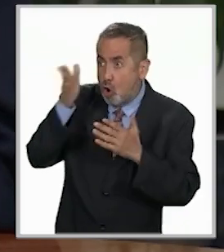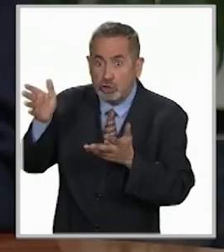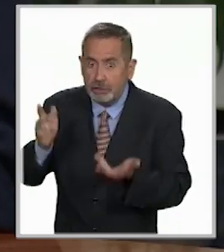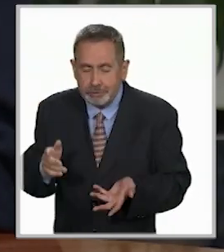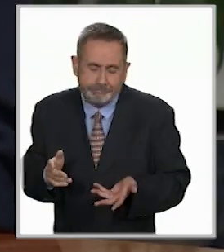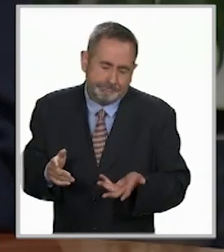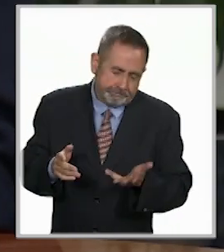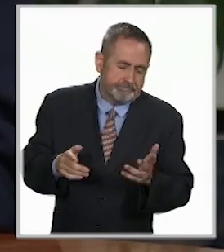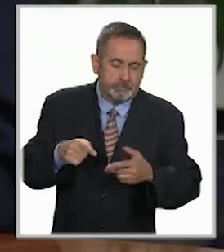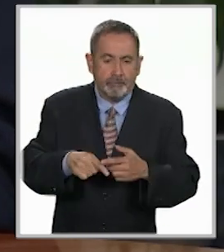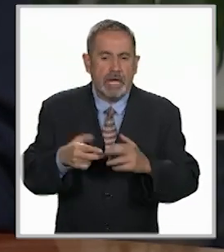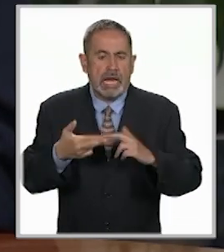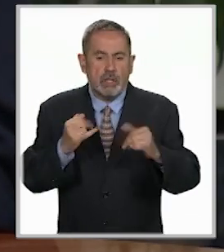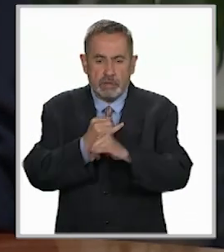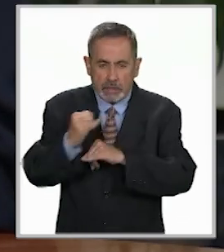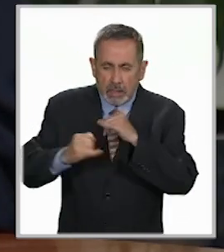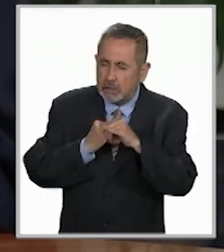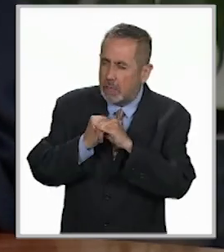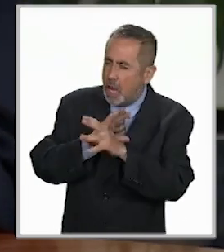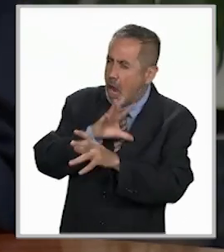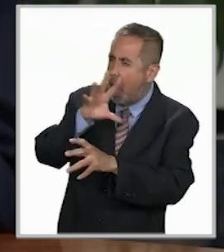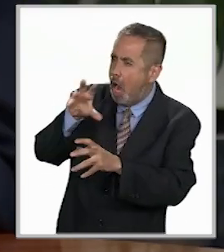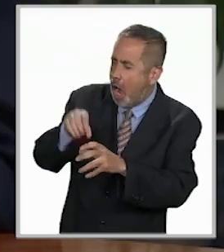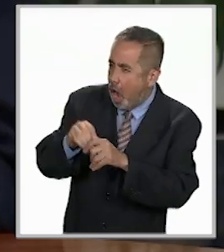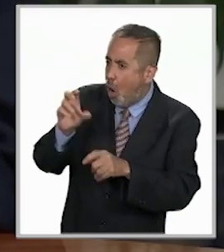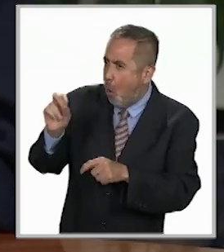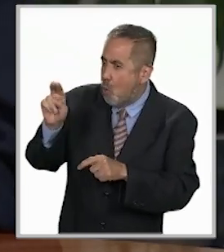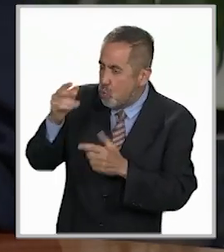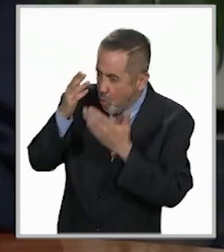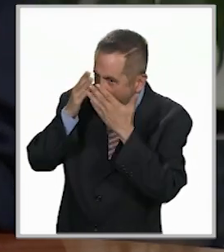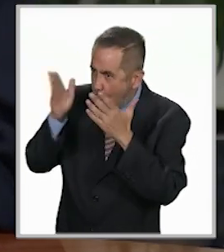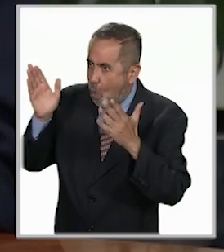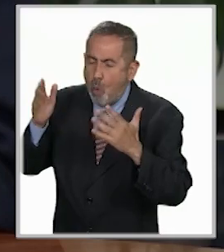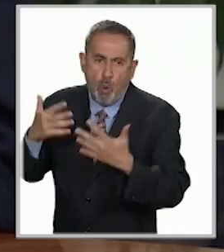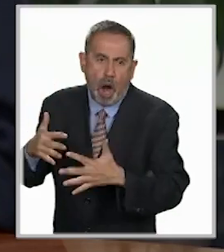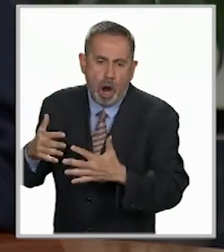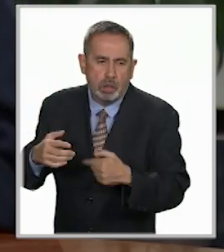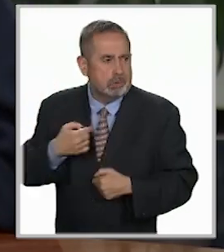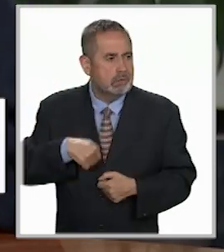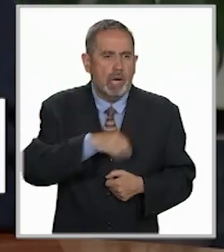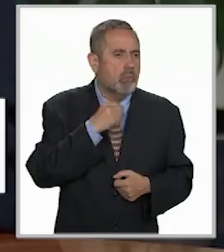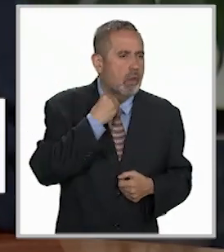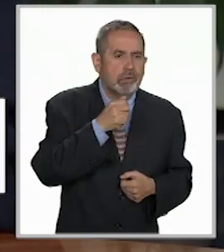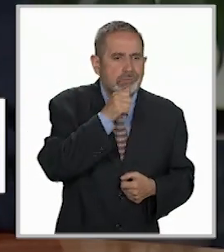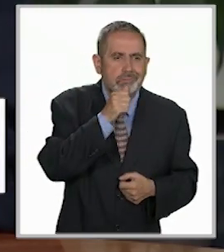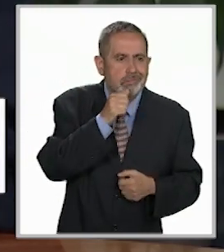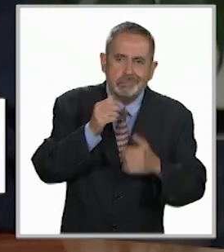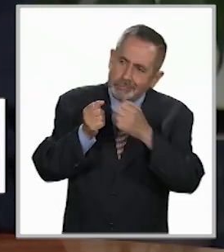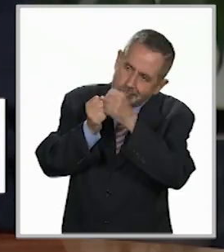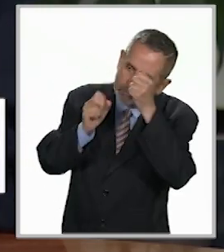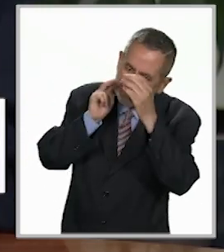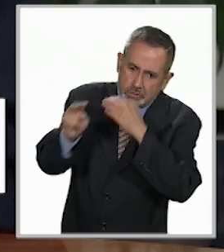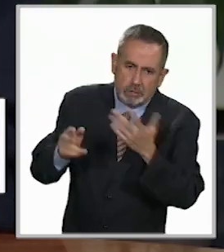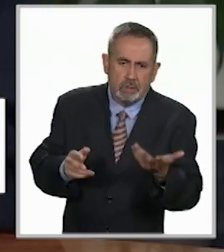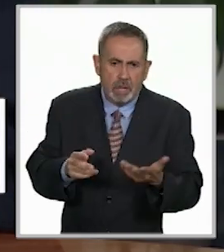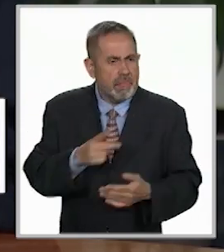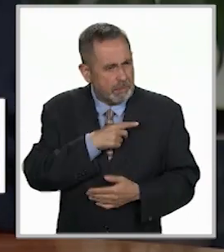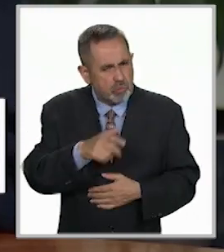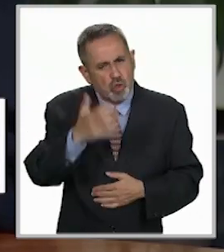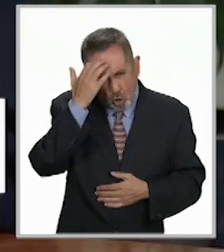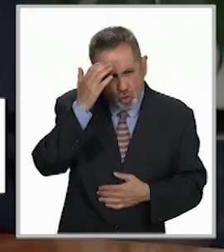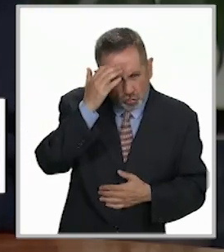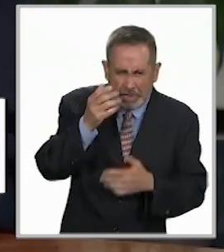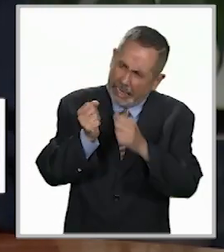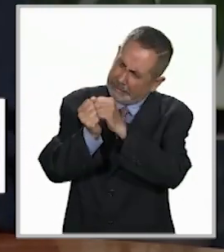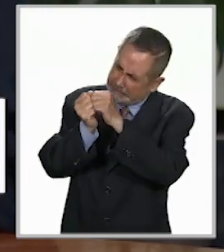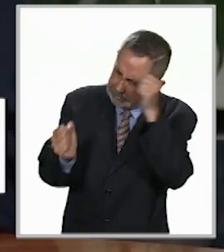Generalmente las personas que estudian relaciones internacionales se adentran a ese mundo, pero nosotros no. Y creo que es importante que le